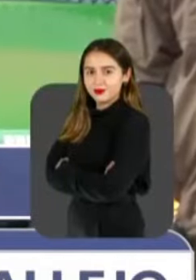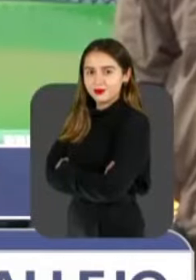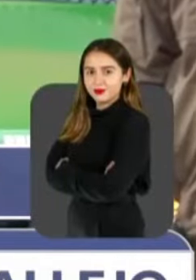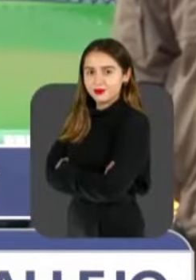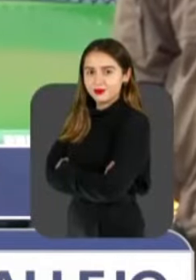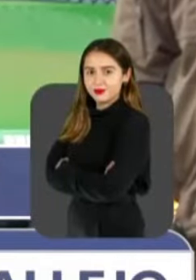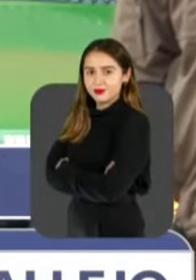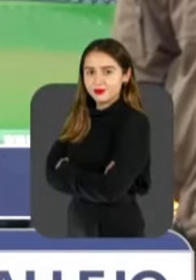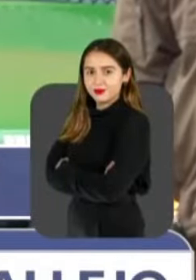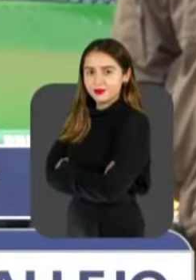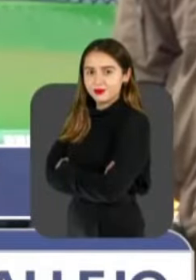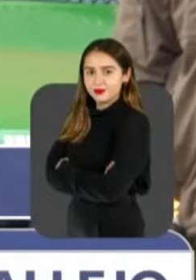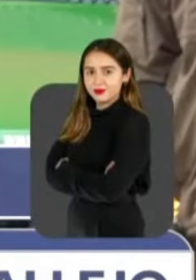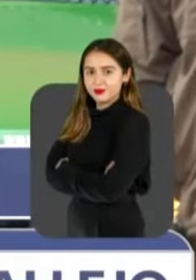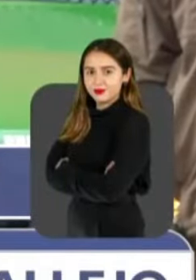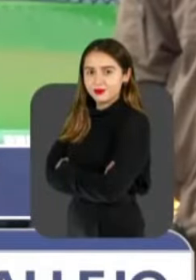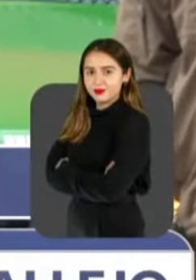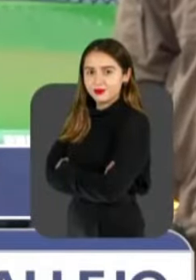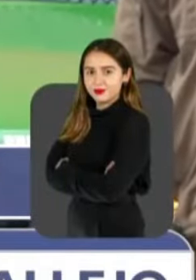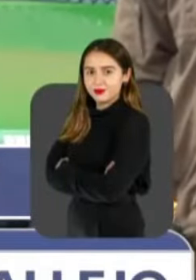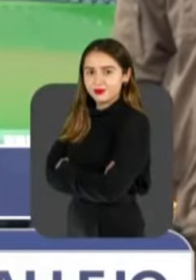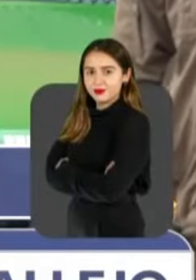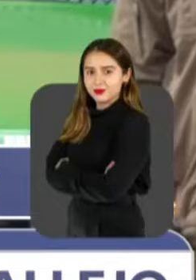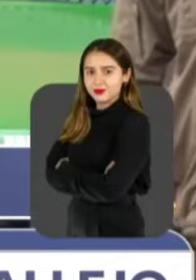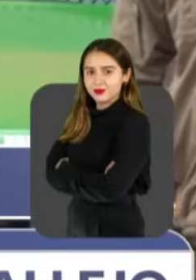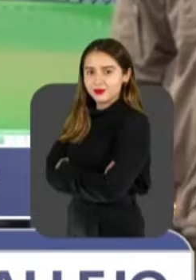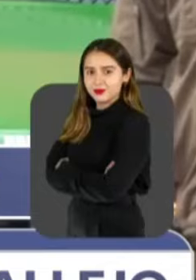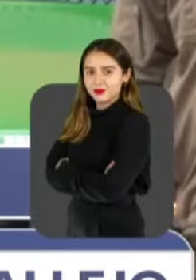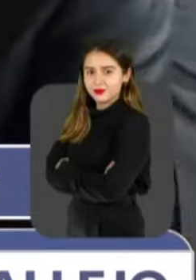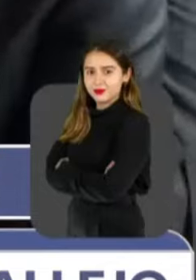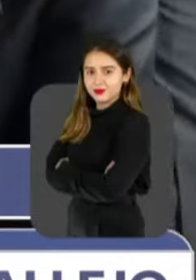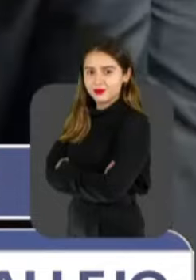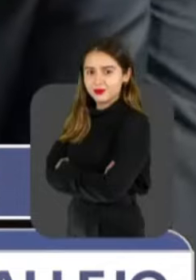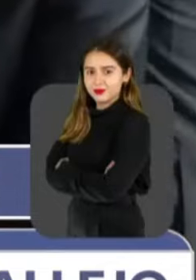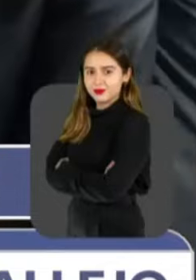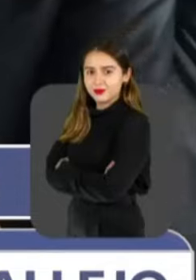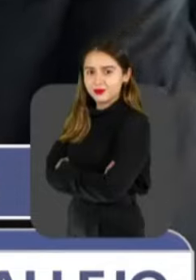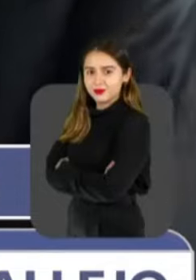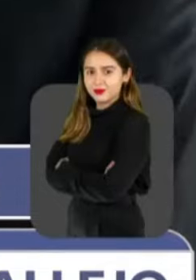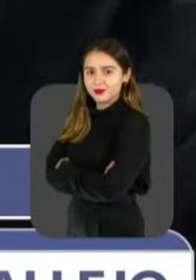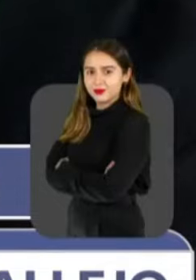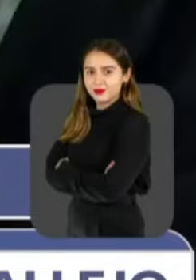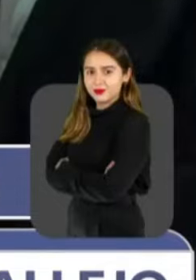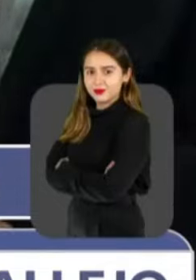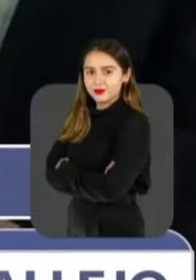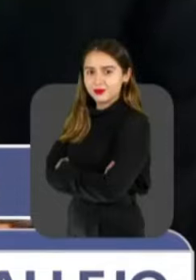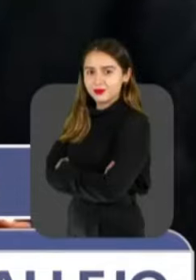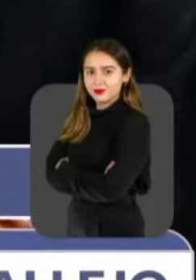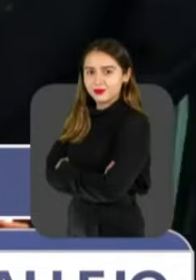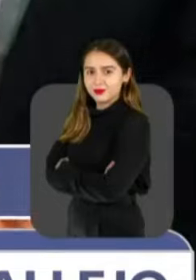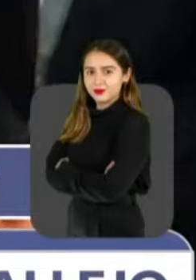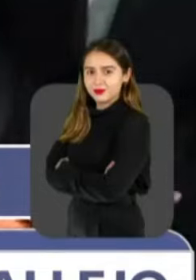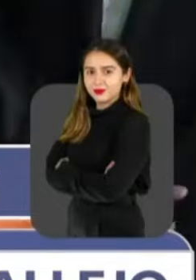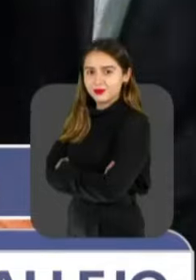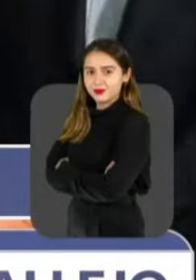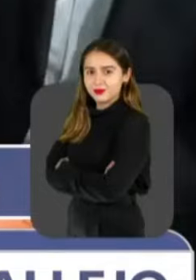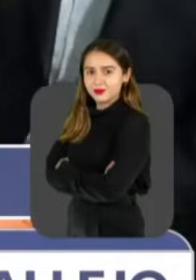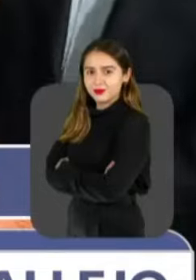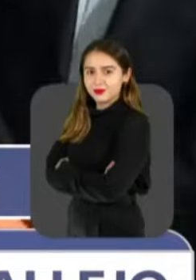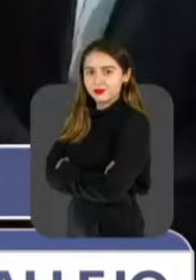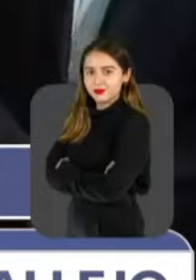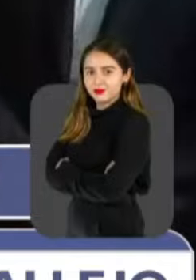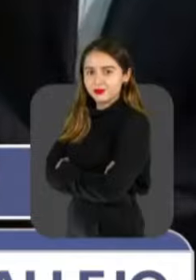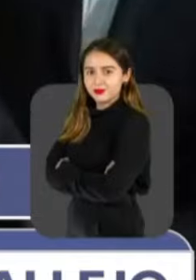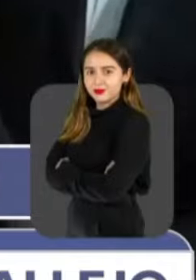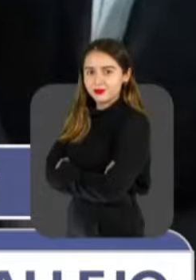humildad, la acusara de salir corriendo de la prensa ante preguntas difíciles y la emplazara a explicar sus vínculos con el ex fiscal regional